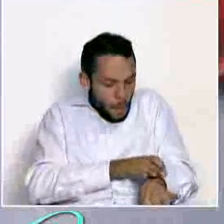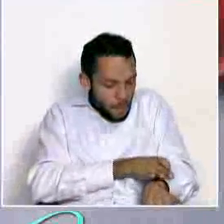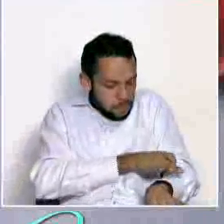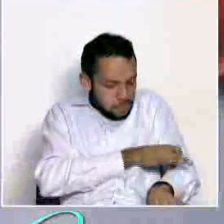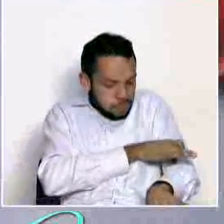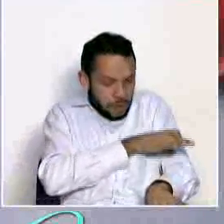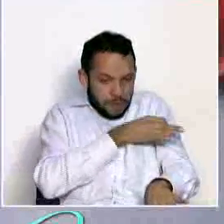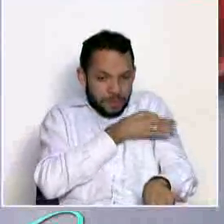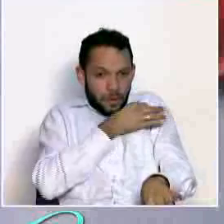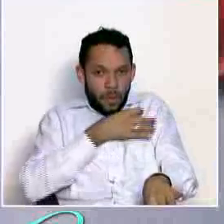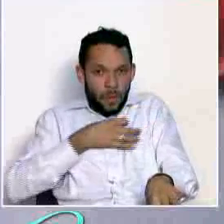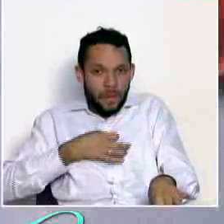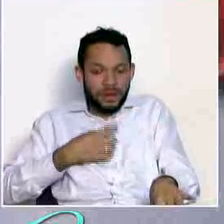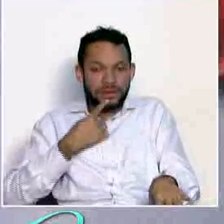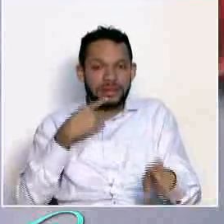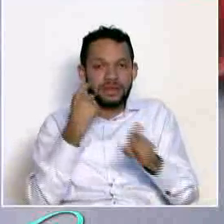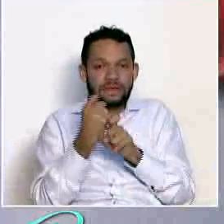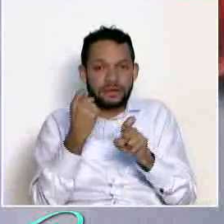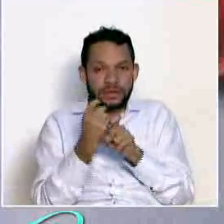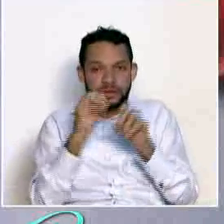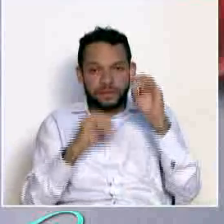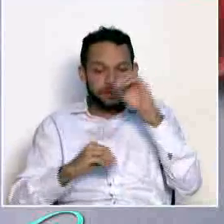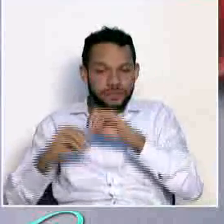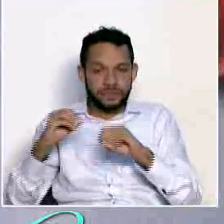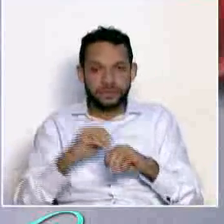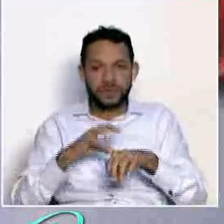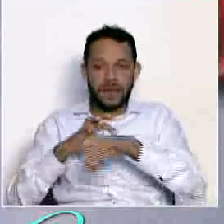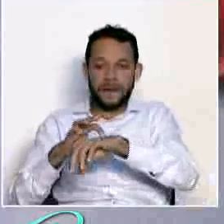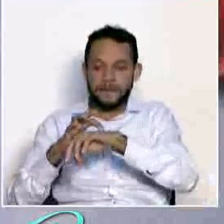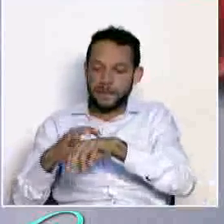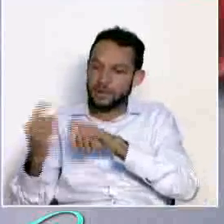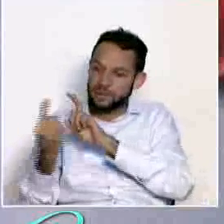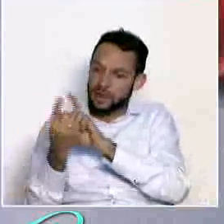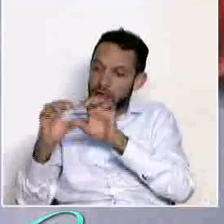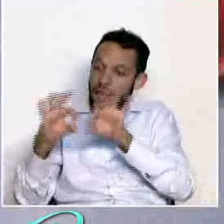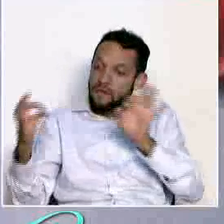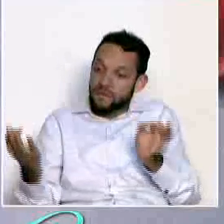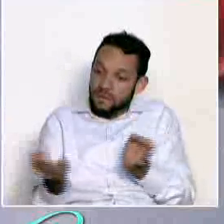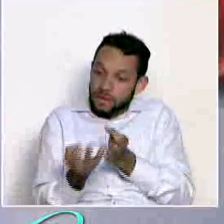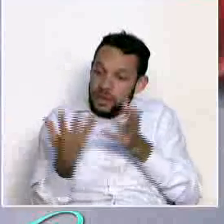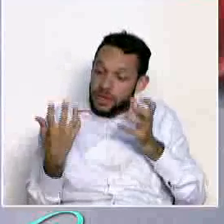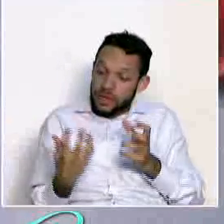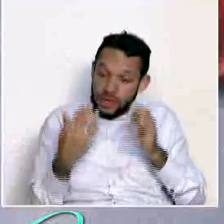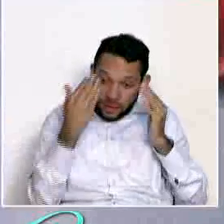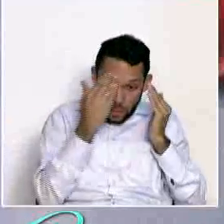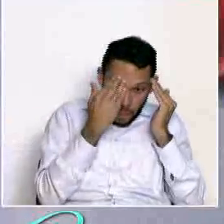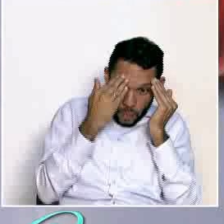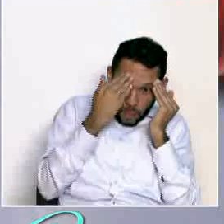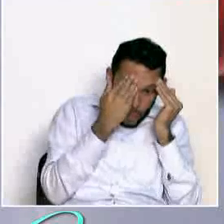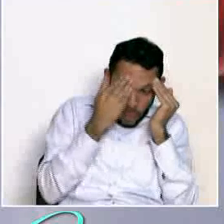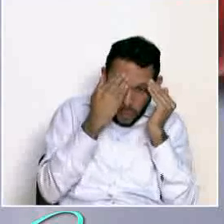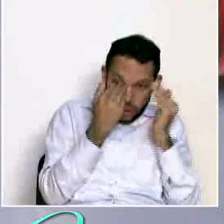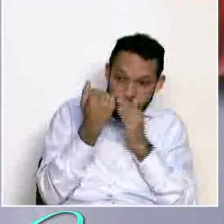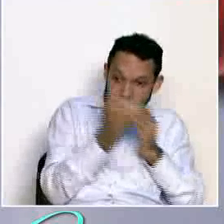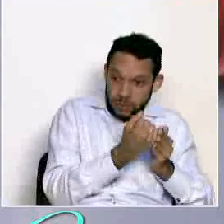doctor Son Ben Ayar, un médico de Indianápolis, solicitó a la familia le permitieran hacer hipnosis con el